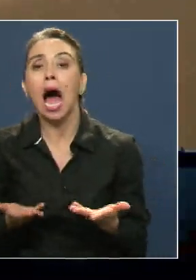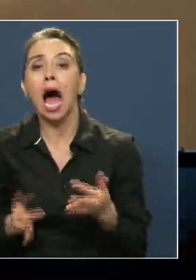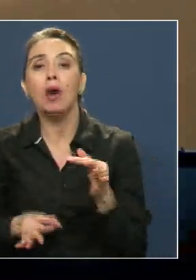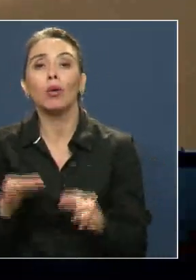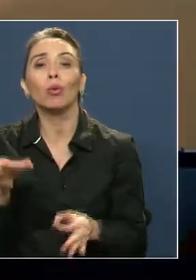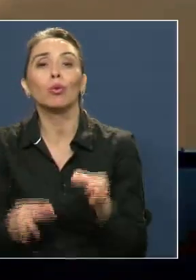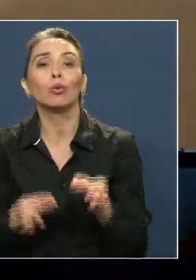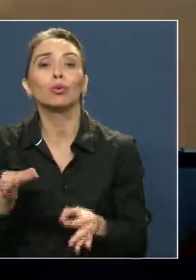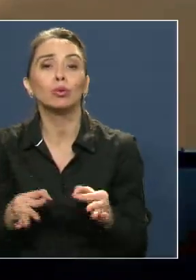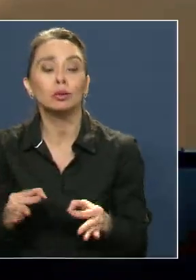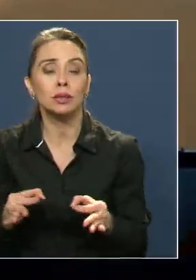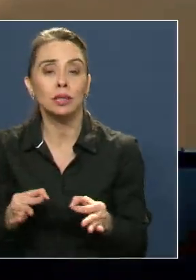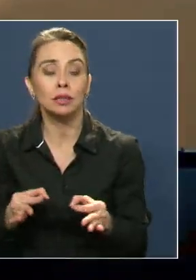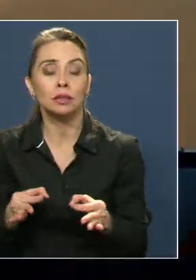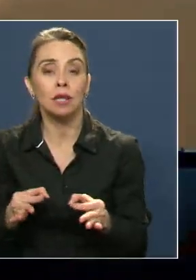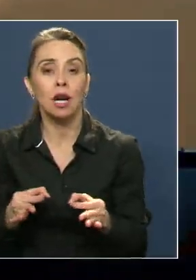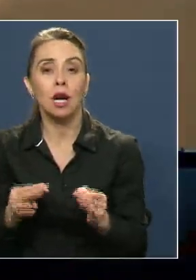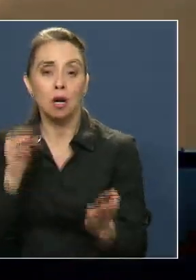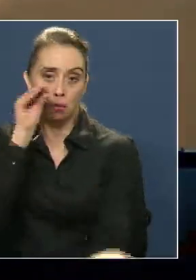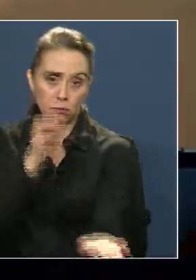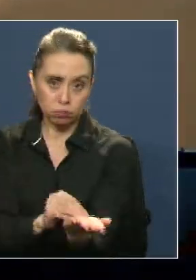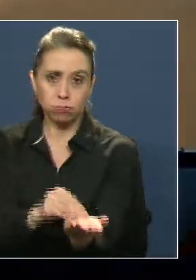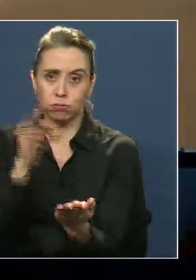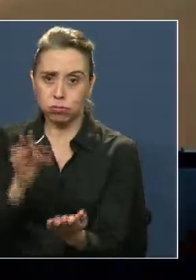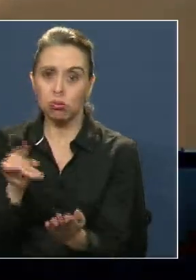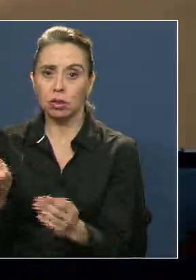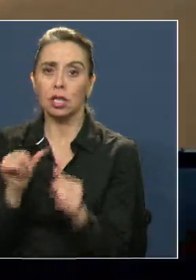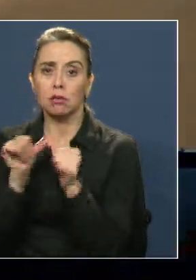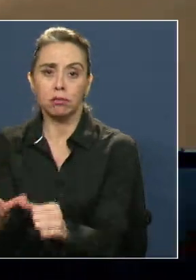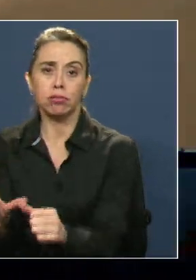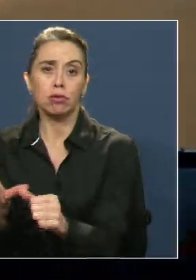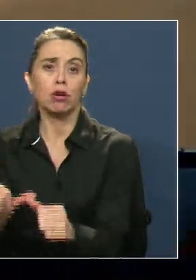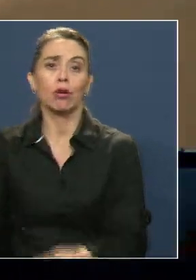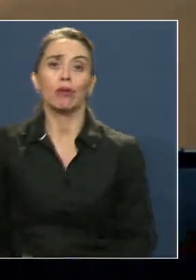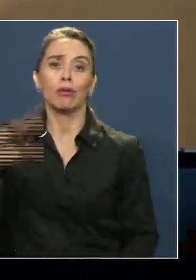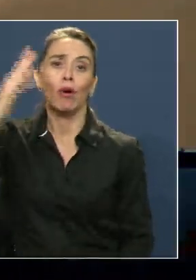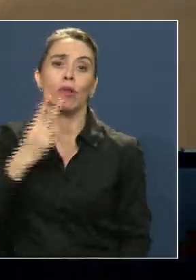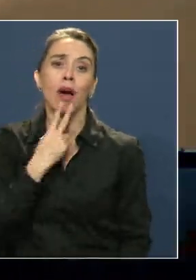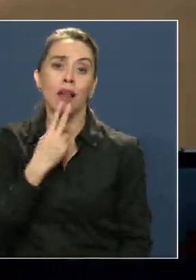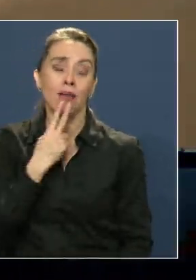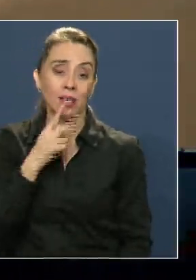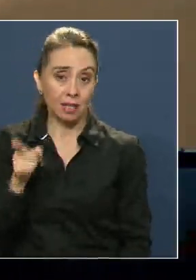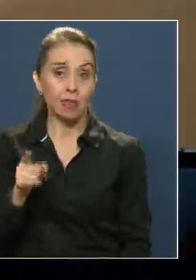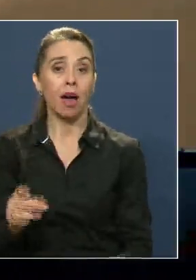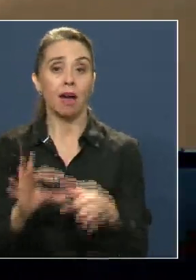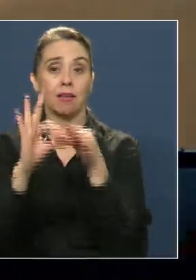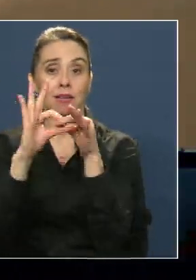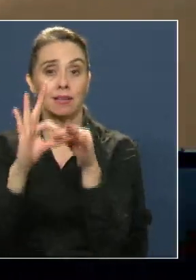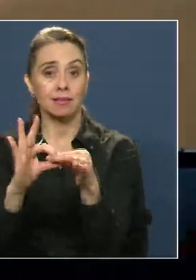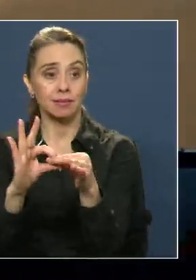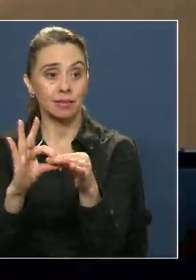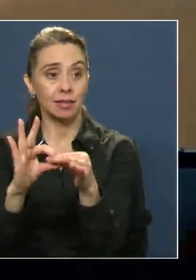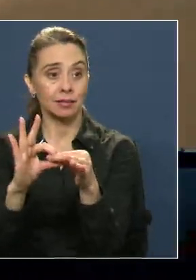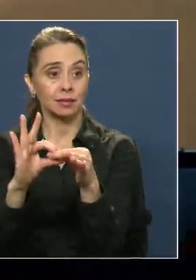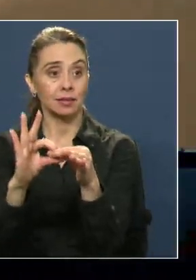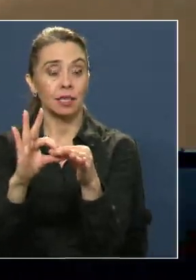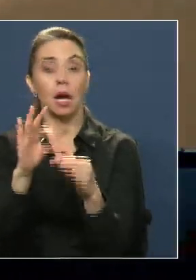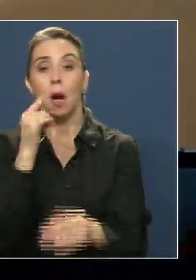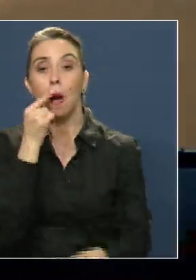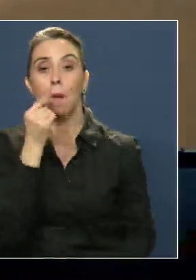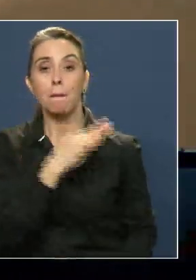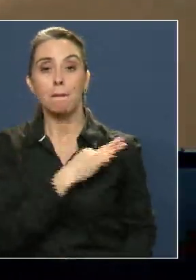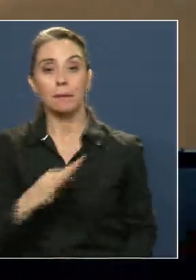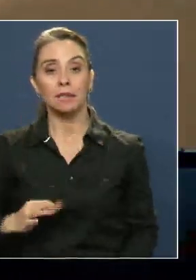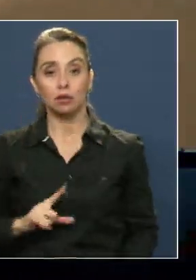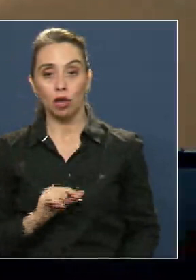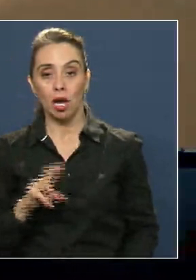justicia y de que se reconozca que los hechos que sufrieron durante toda su vida. Quiero agradecerle también al ministro Larraín,